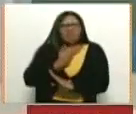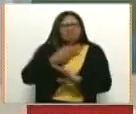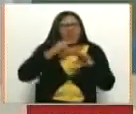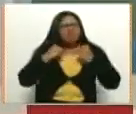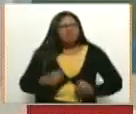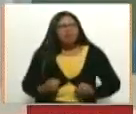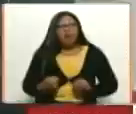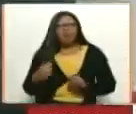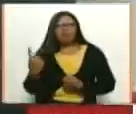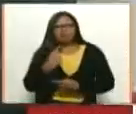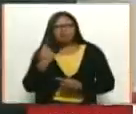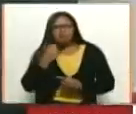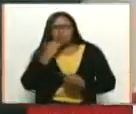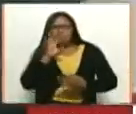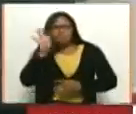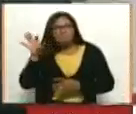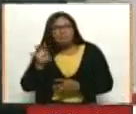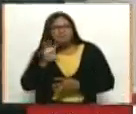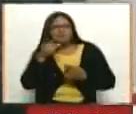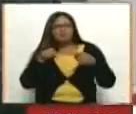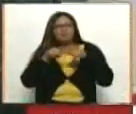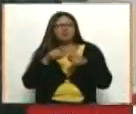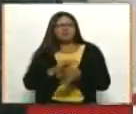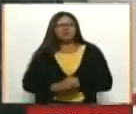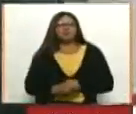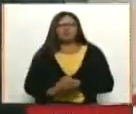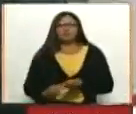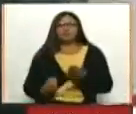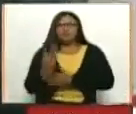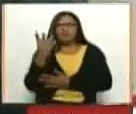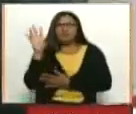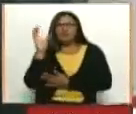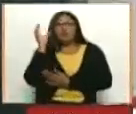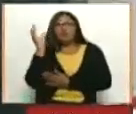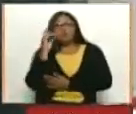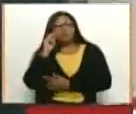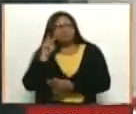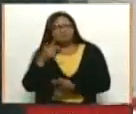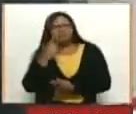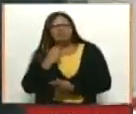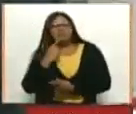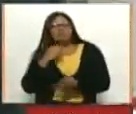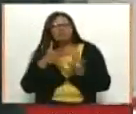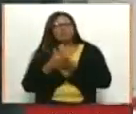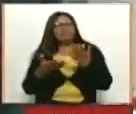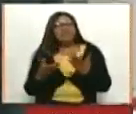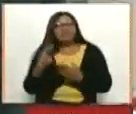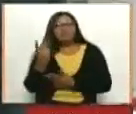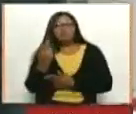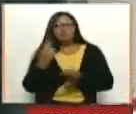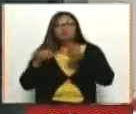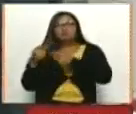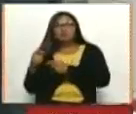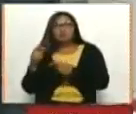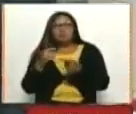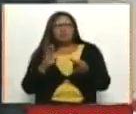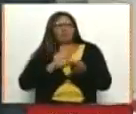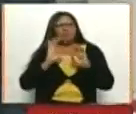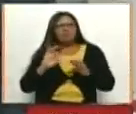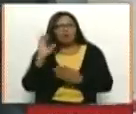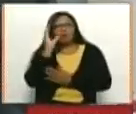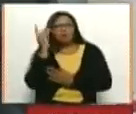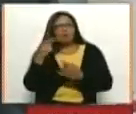que están alrededor. Claro, y es que precisamente surge desde Colombia, o sea, tradicionalmente el segundo socio comercial tanto de